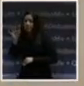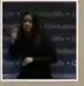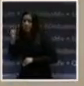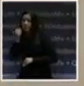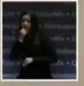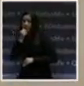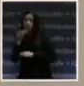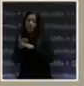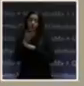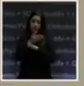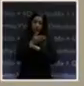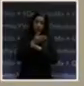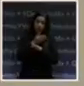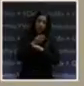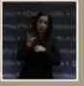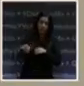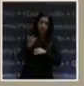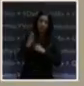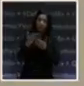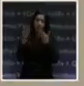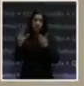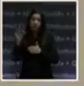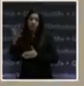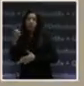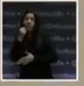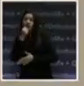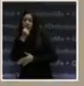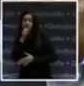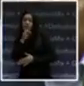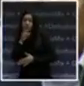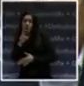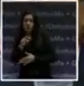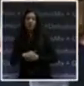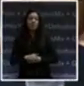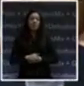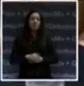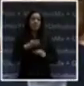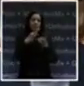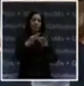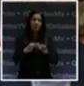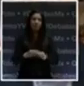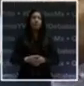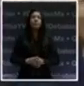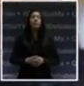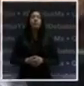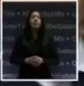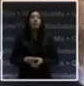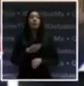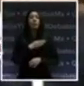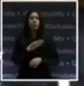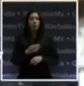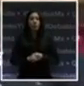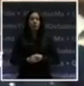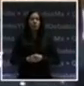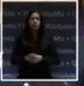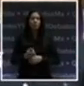especialista y tiene usted 45 segundos para responder. Ok, vamos a ser precisos. Bueno, nadie